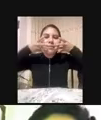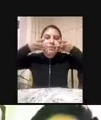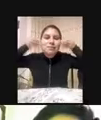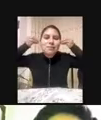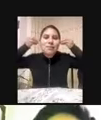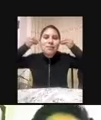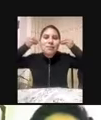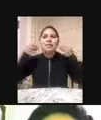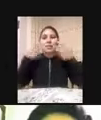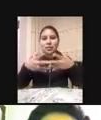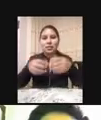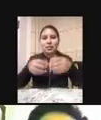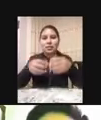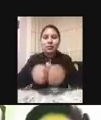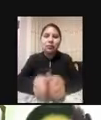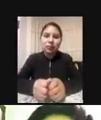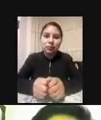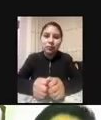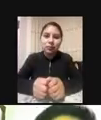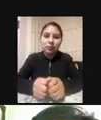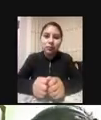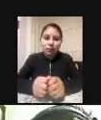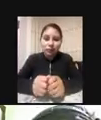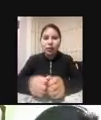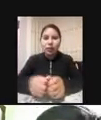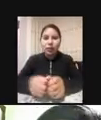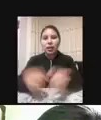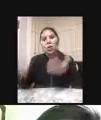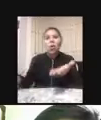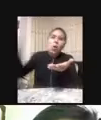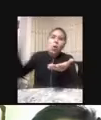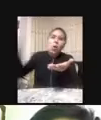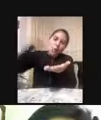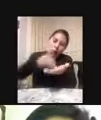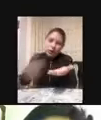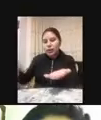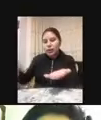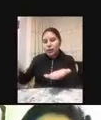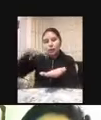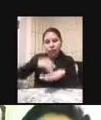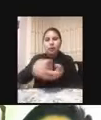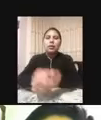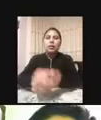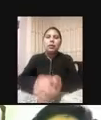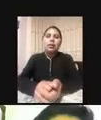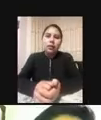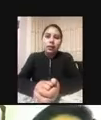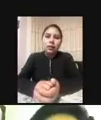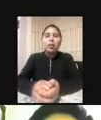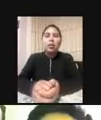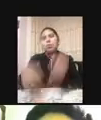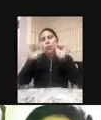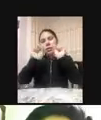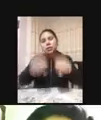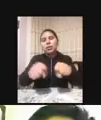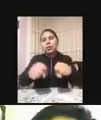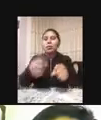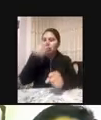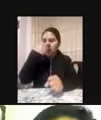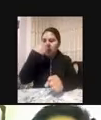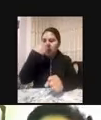golpe. Y lo hacemos varias veces. Y esto se puede hacer en cualquier momento, cuando estén viendo la tele, cuando estén en el minibús,